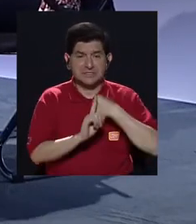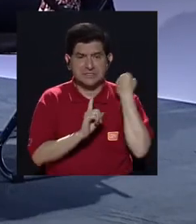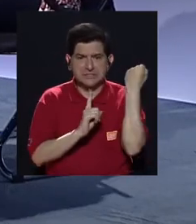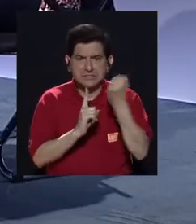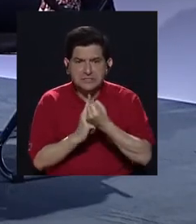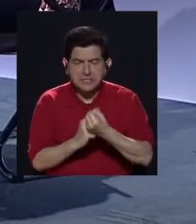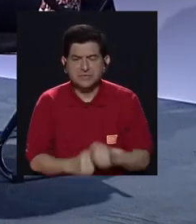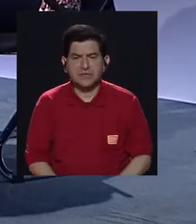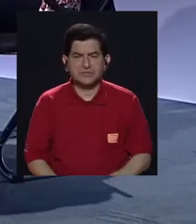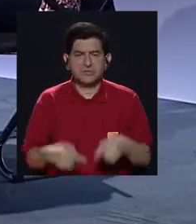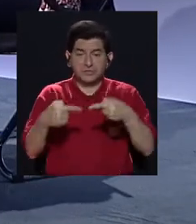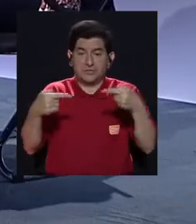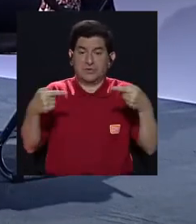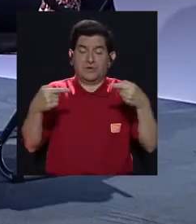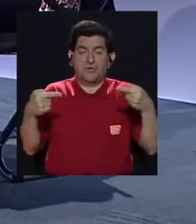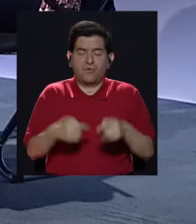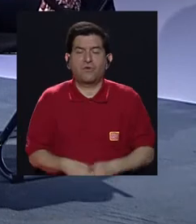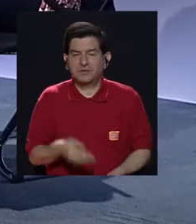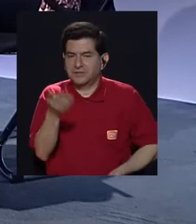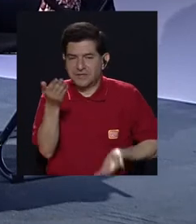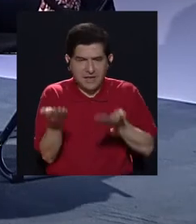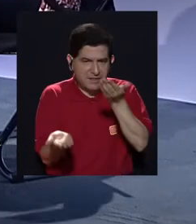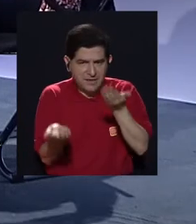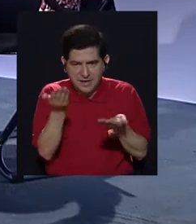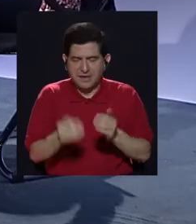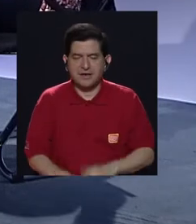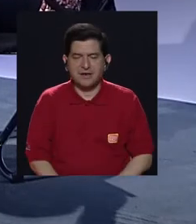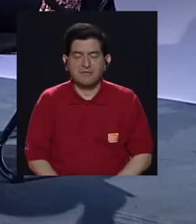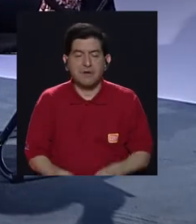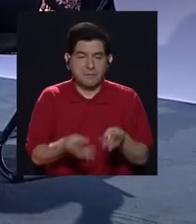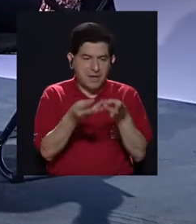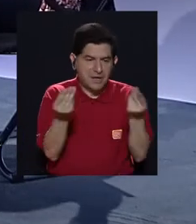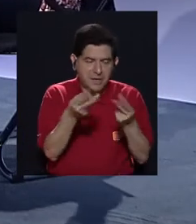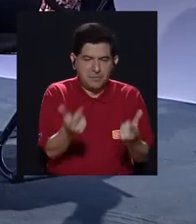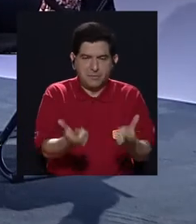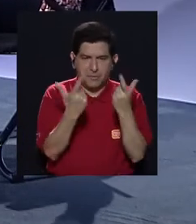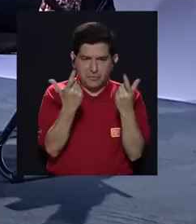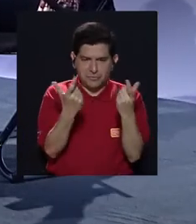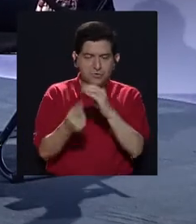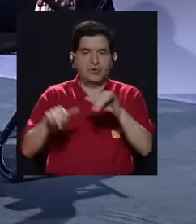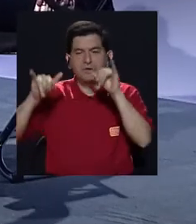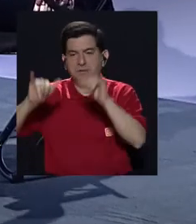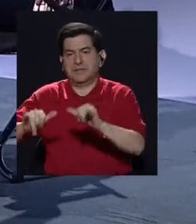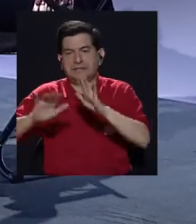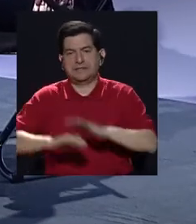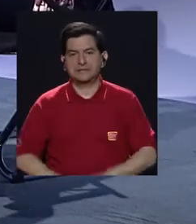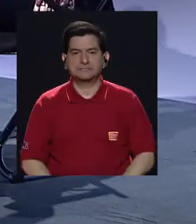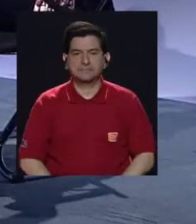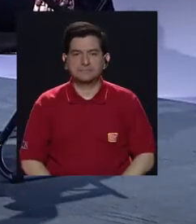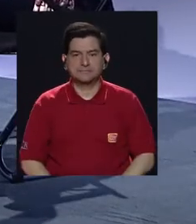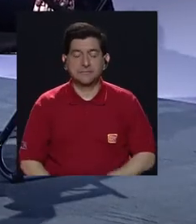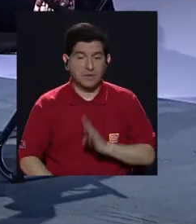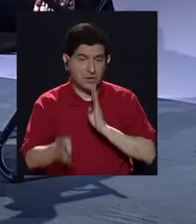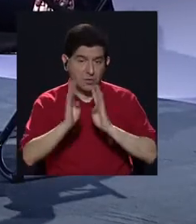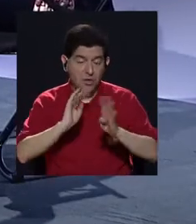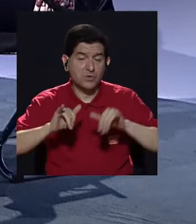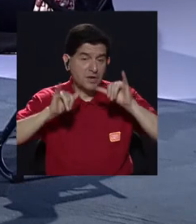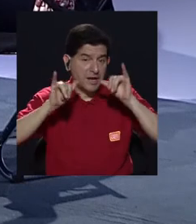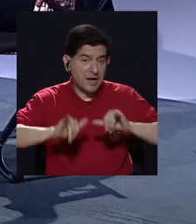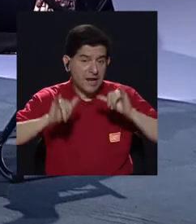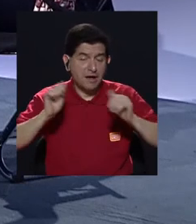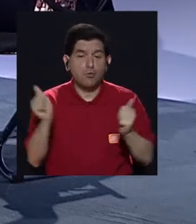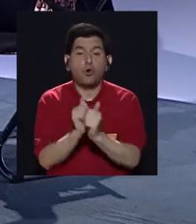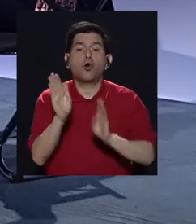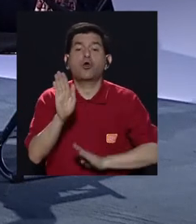embate ante ese desequilibrio entre generar dinero y conservar por eso cuando te hablo de